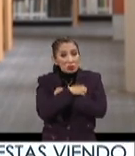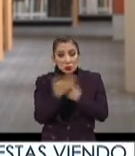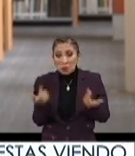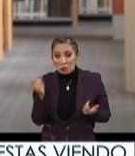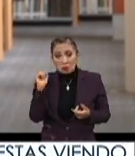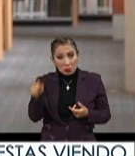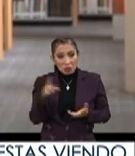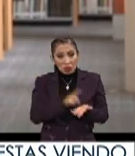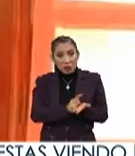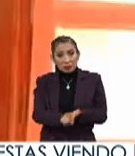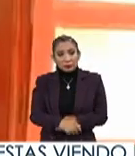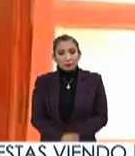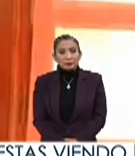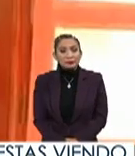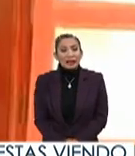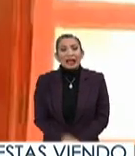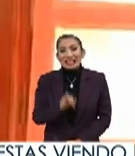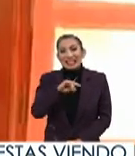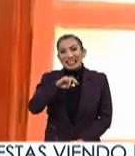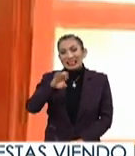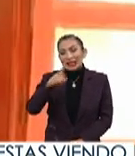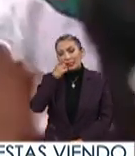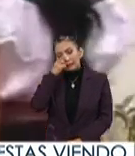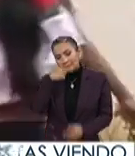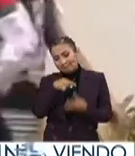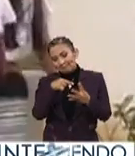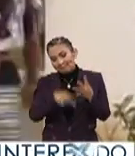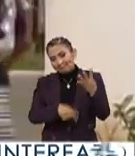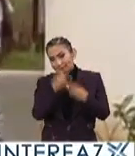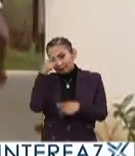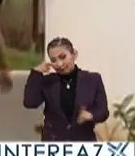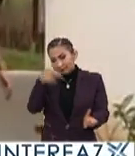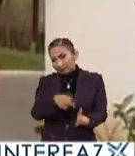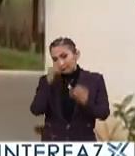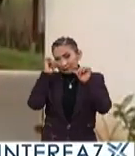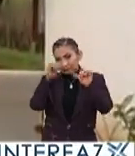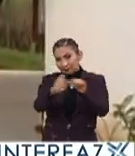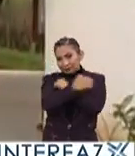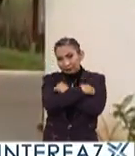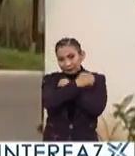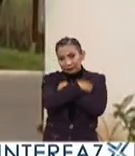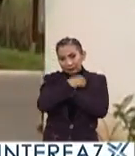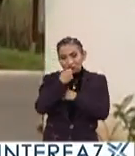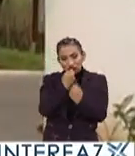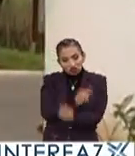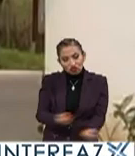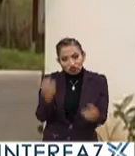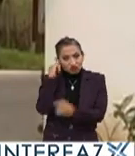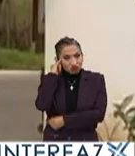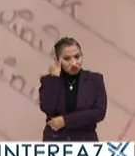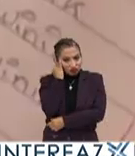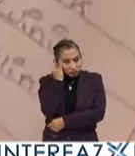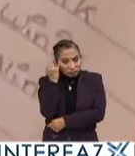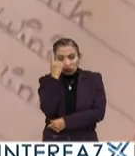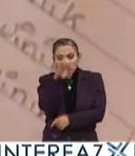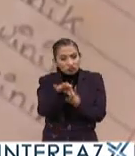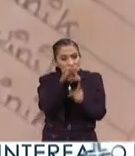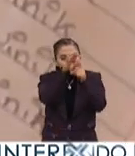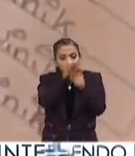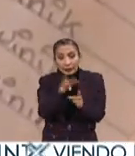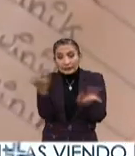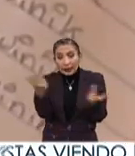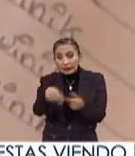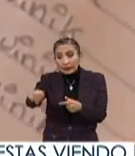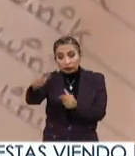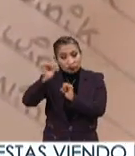a la que tienen derecho. El INEE delineó algunas directrices dirigidas a la atención educativa de la niñez indígena. Entre ellas está